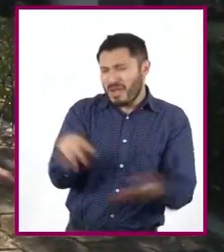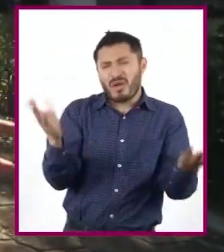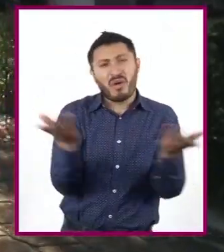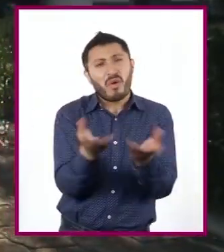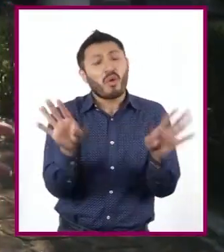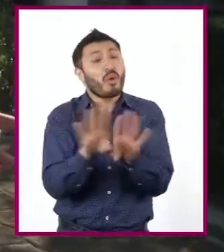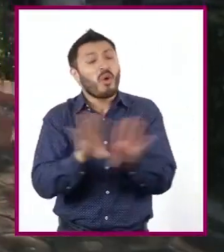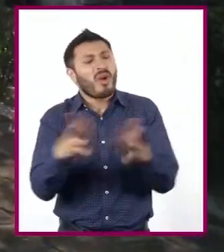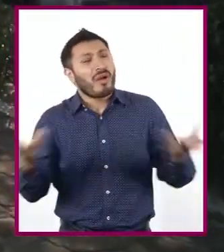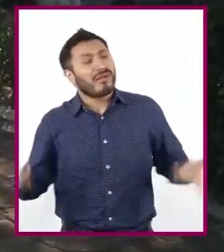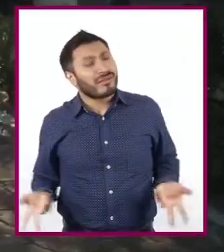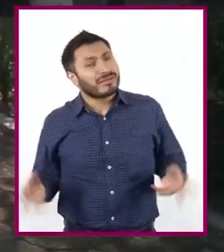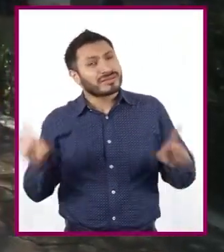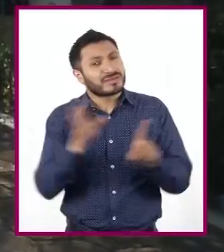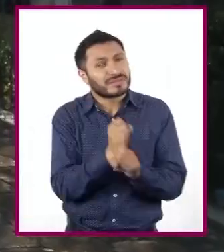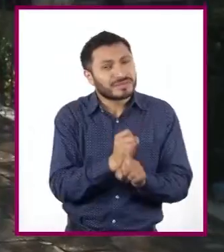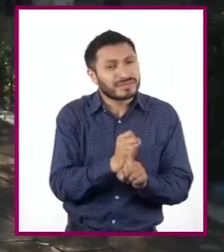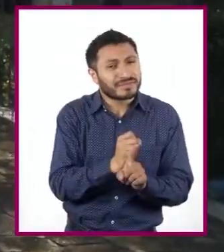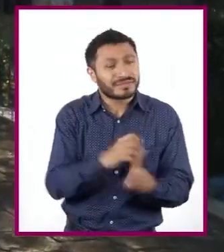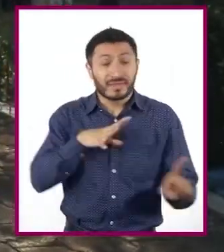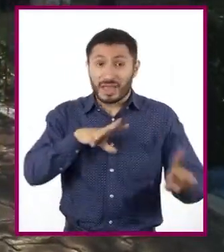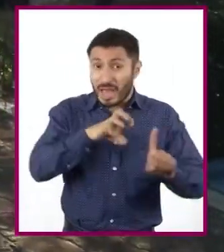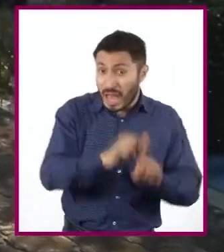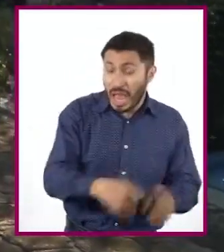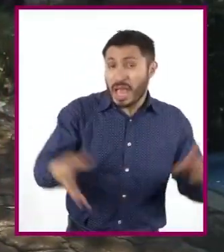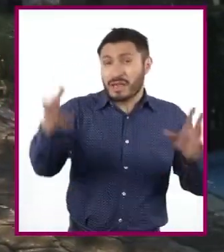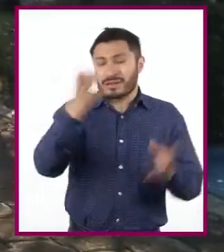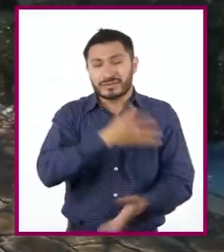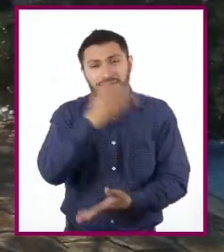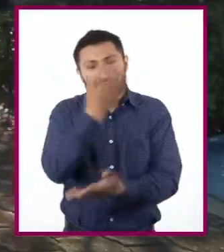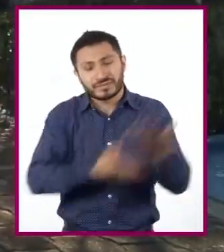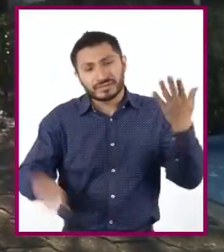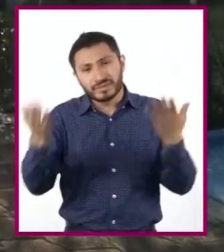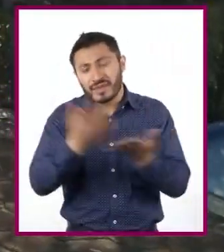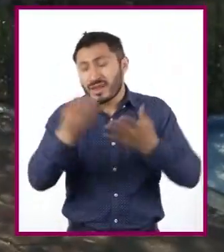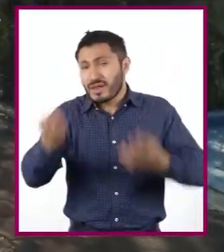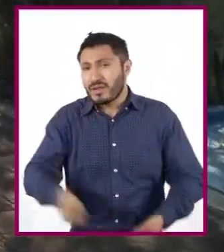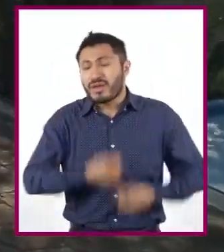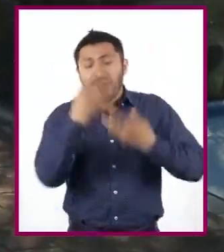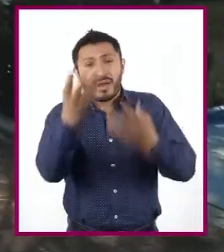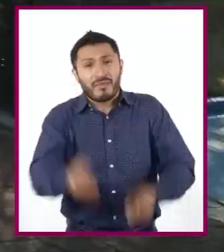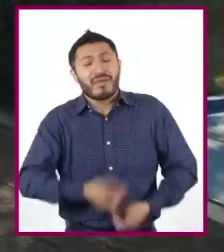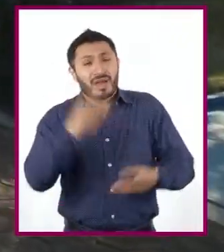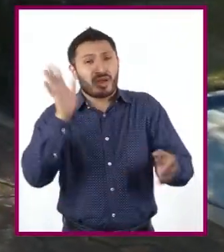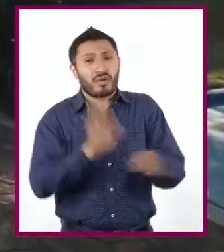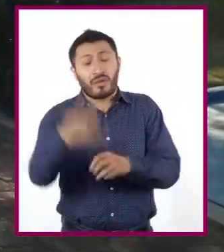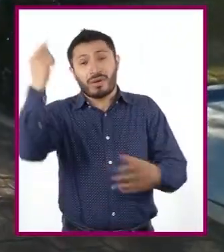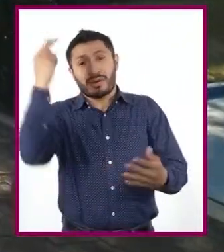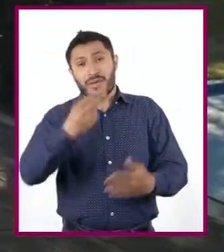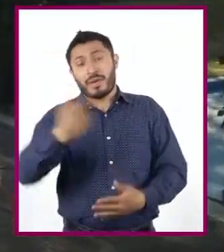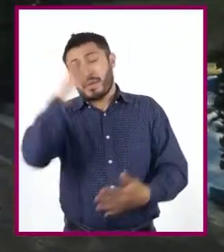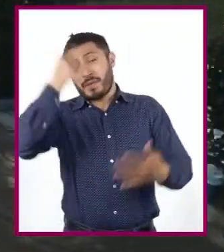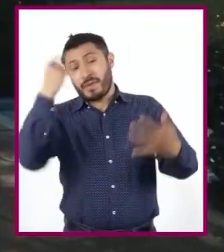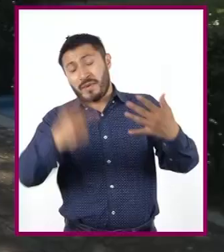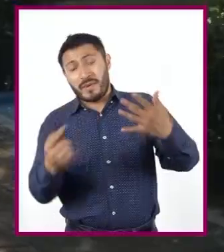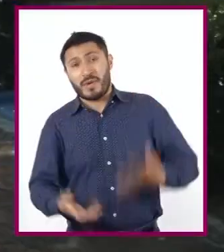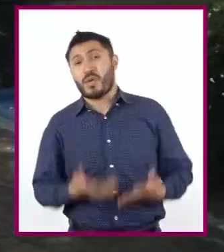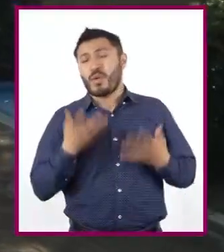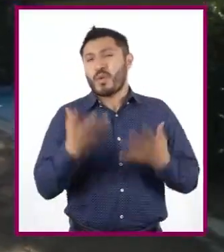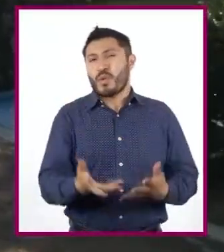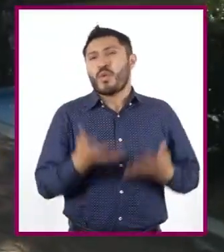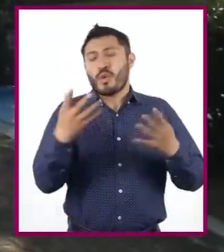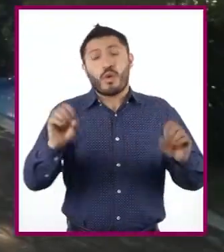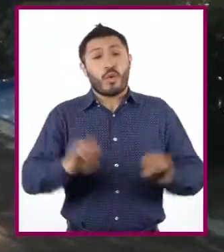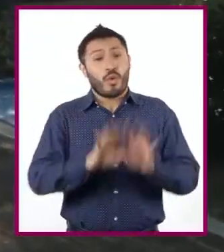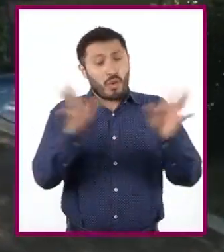Nuestra especie aprendió a leer para sobrevivir. Leían la humedad en las piedras buscando agua, las huellas de animales que podían ser peligrosos